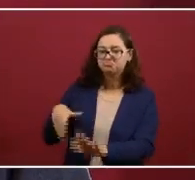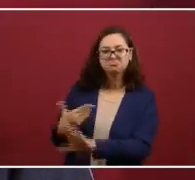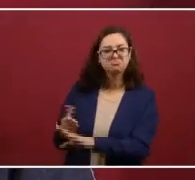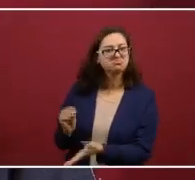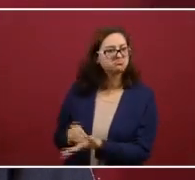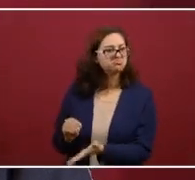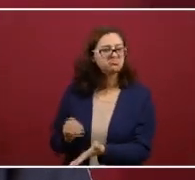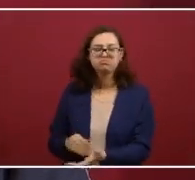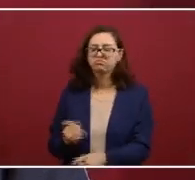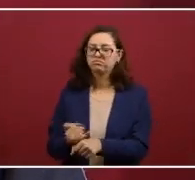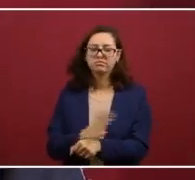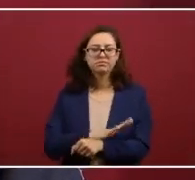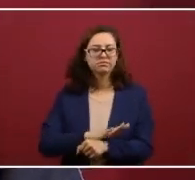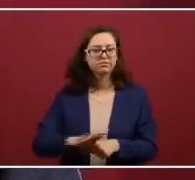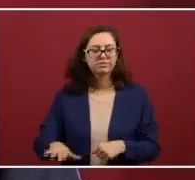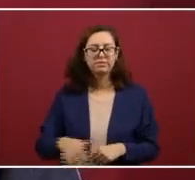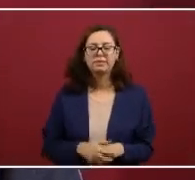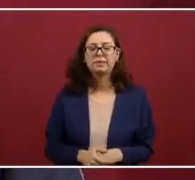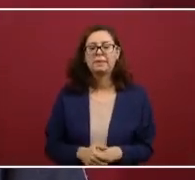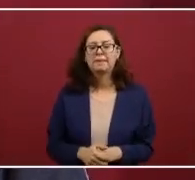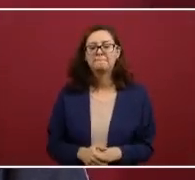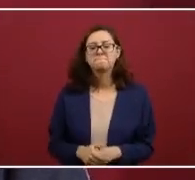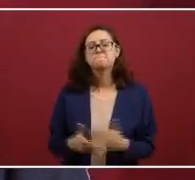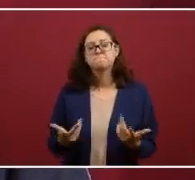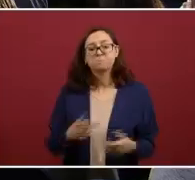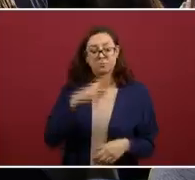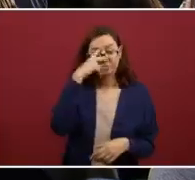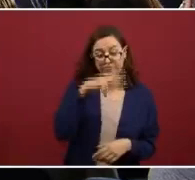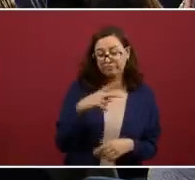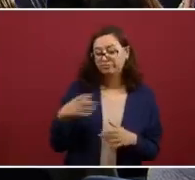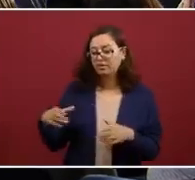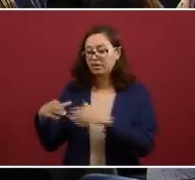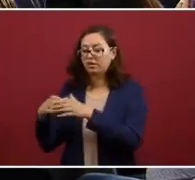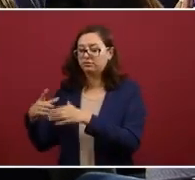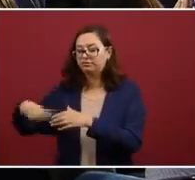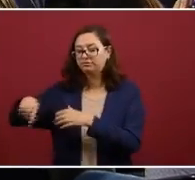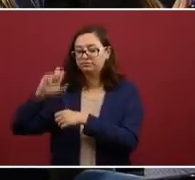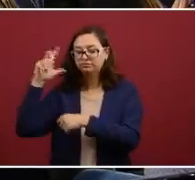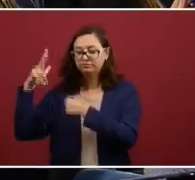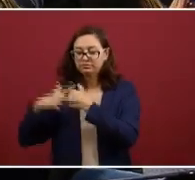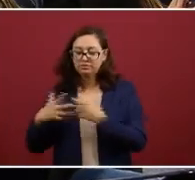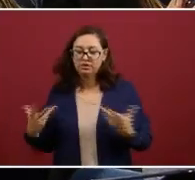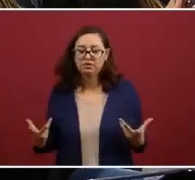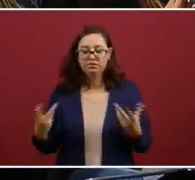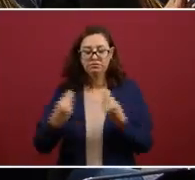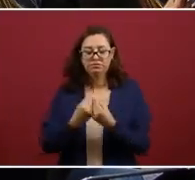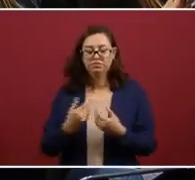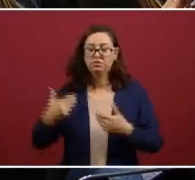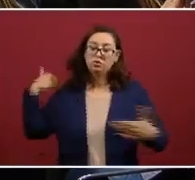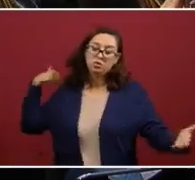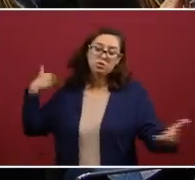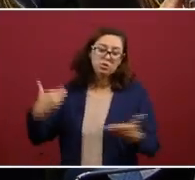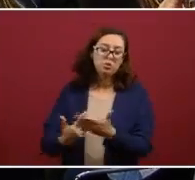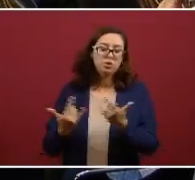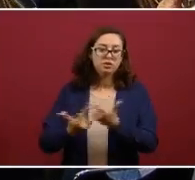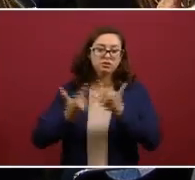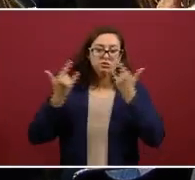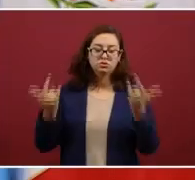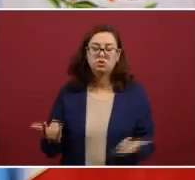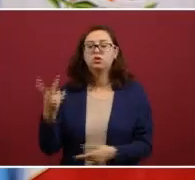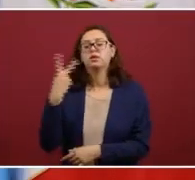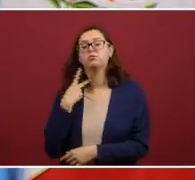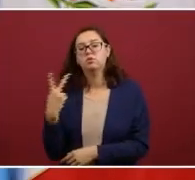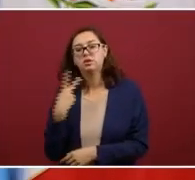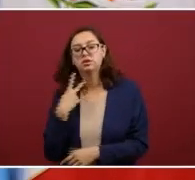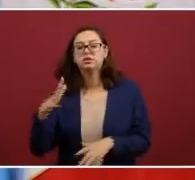género. México y Unión Europea somos socios estratégicos. No solo compartimos una larga trayectoria histórica, política,